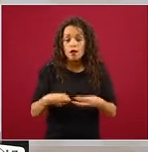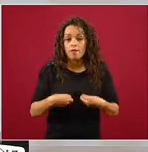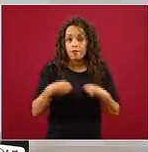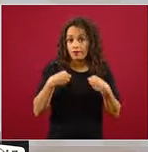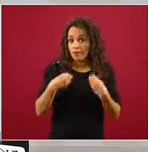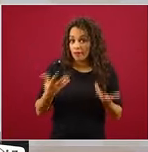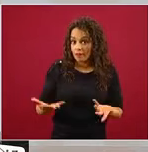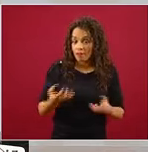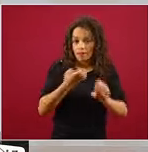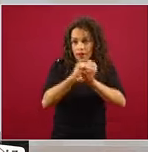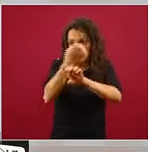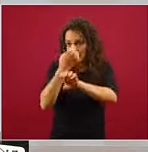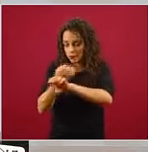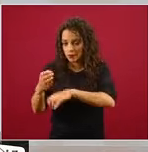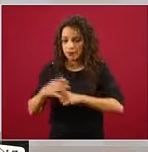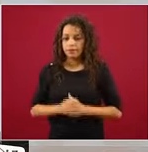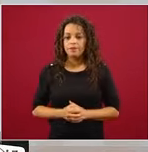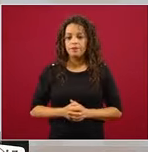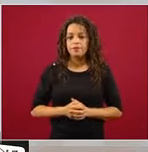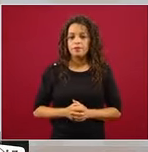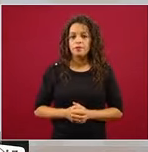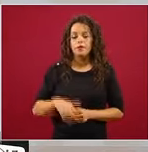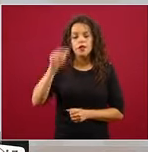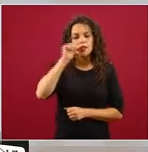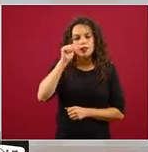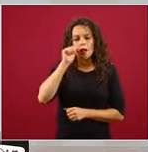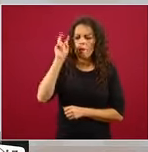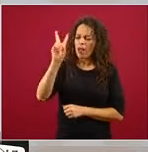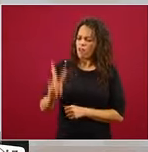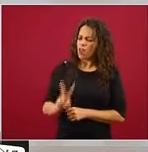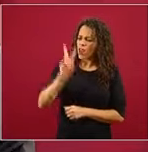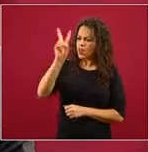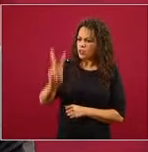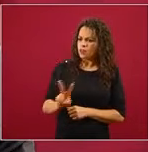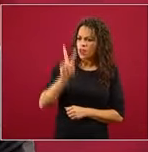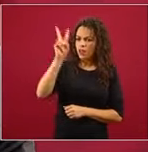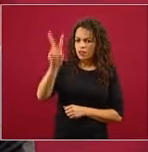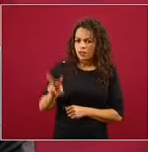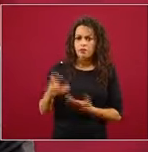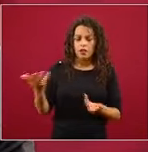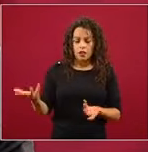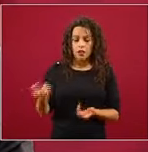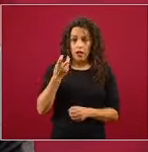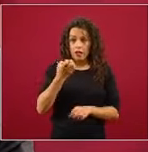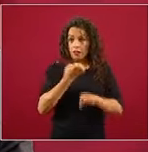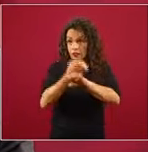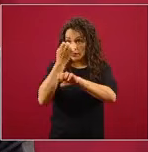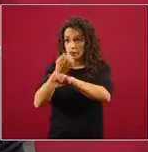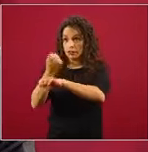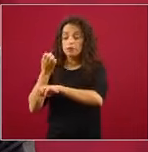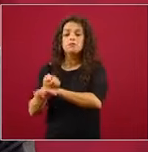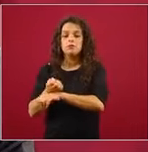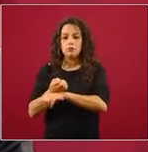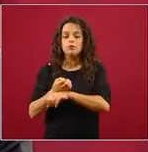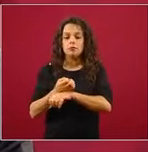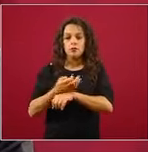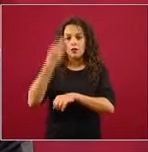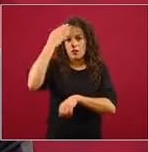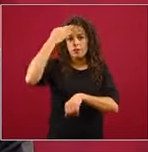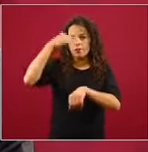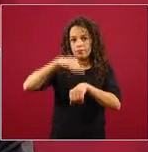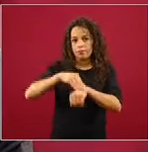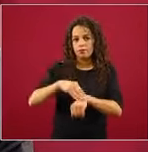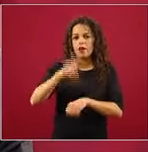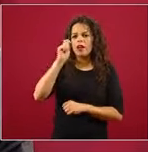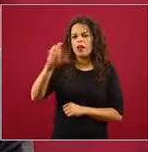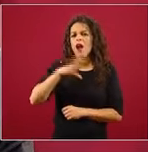conferencias vespertinas de viernes en cada una de estas entidades federativas, recuerden que incluye al menos los siguientes